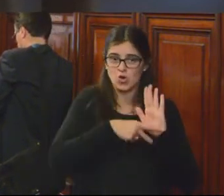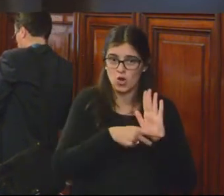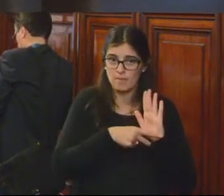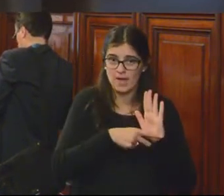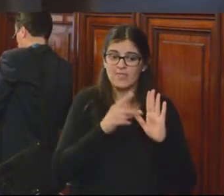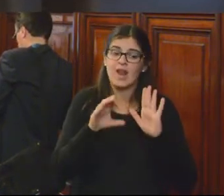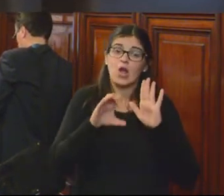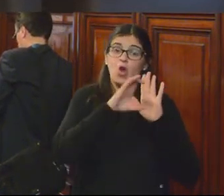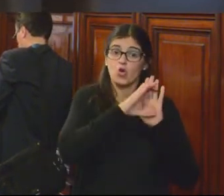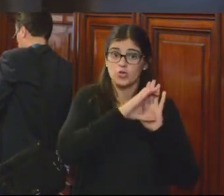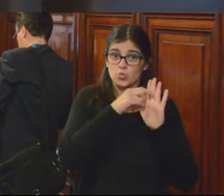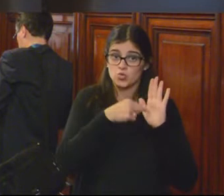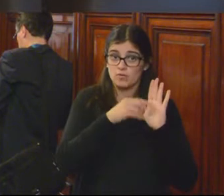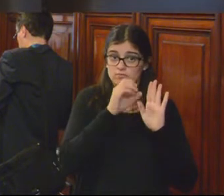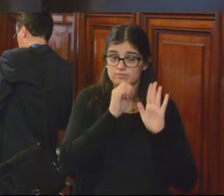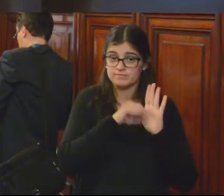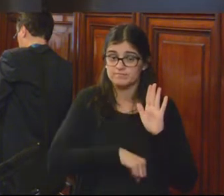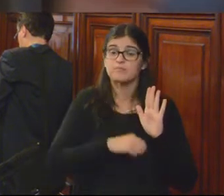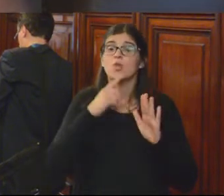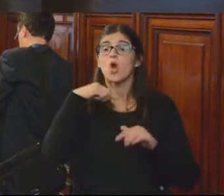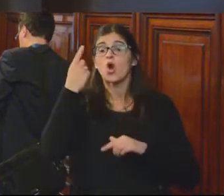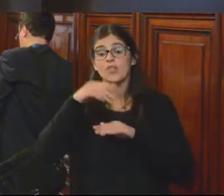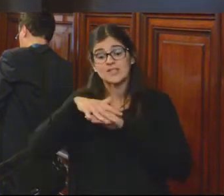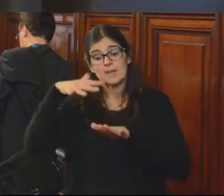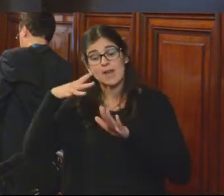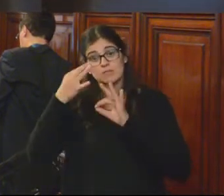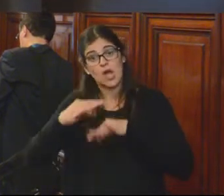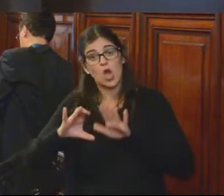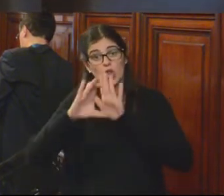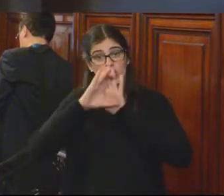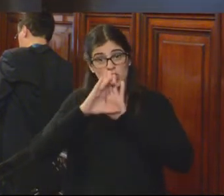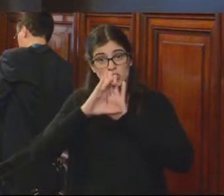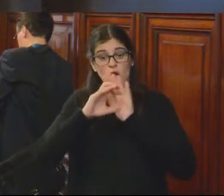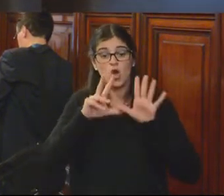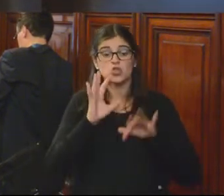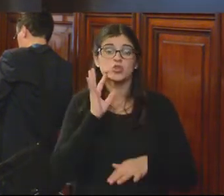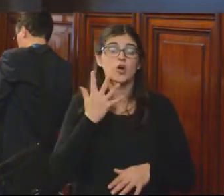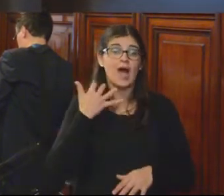de la Constitución. La Asamblea Nacional Constituyente, el 8 de agosto,